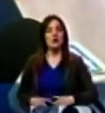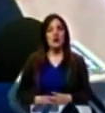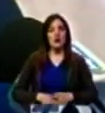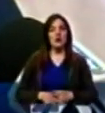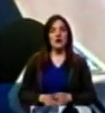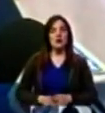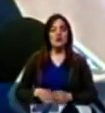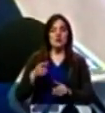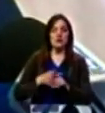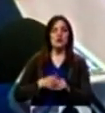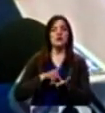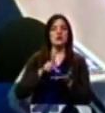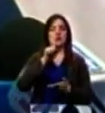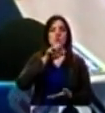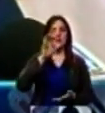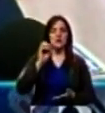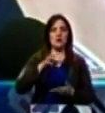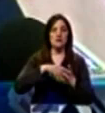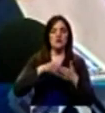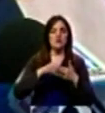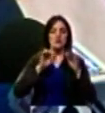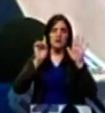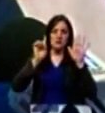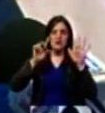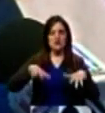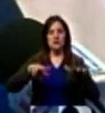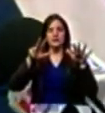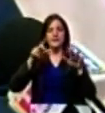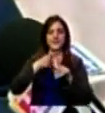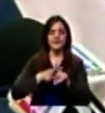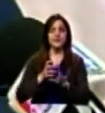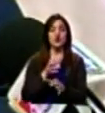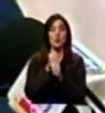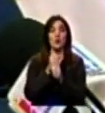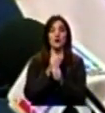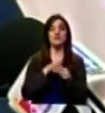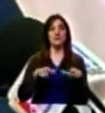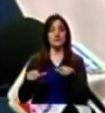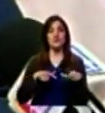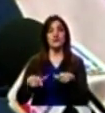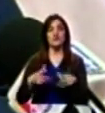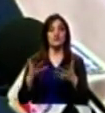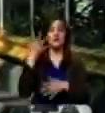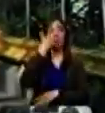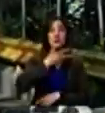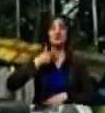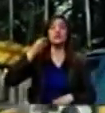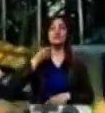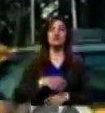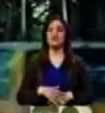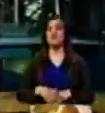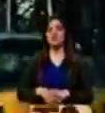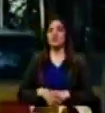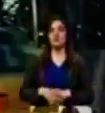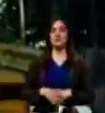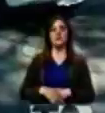una mensualidad de $150, será por 6 o 8 meses hasta recuperar ese local, que de paso va a ser muy bonito, ¿no? La ampliación